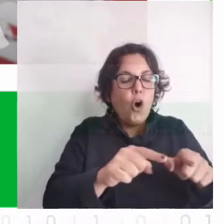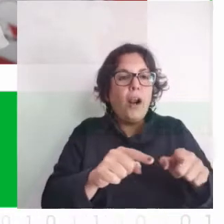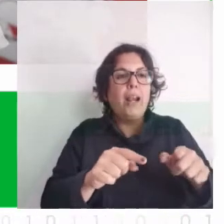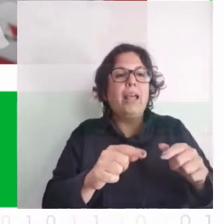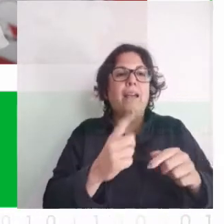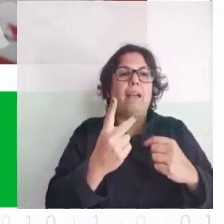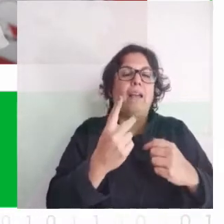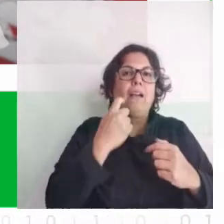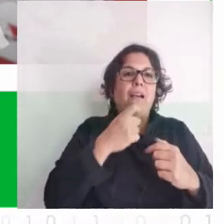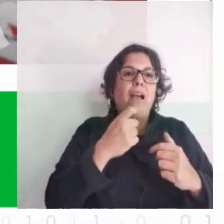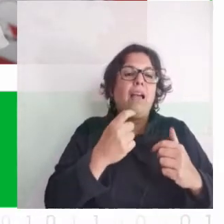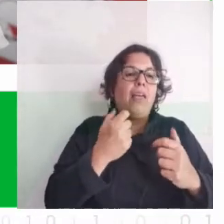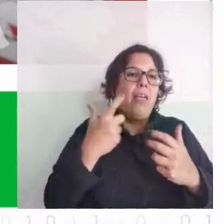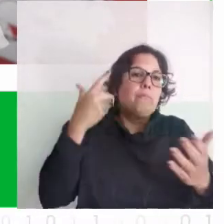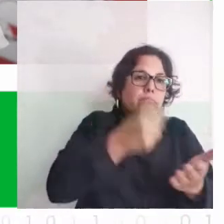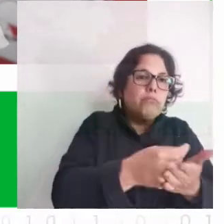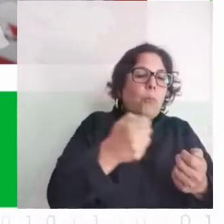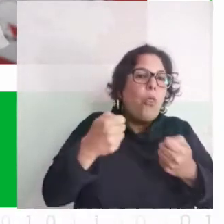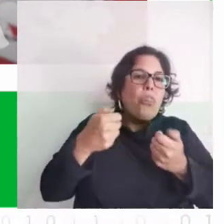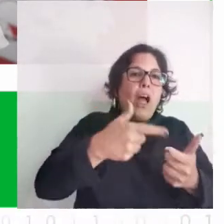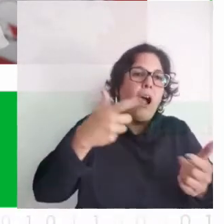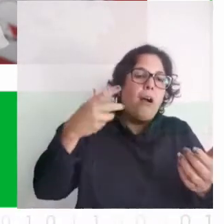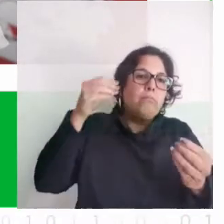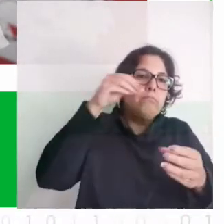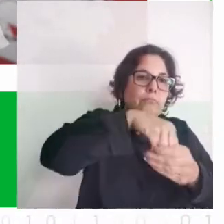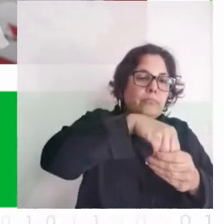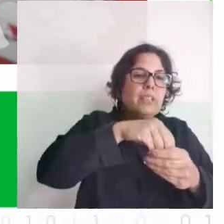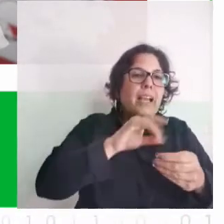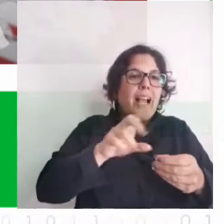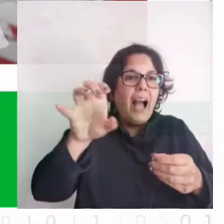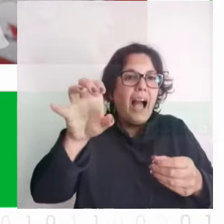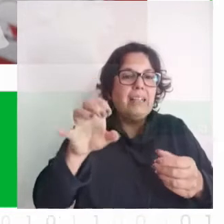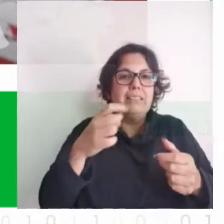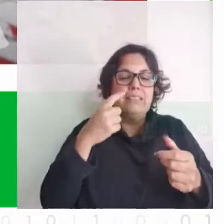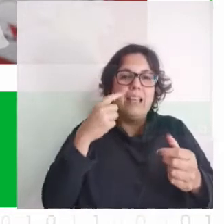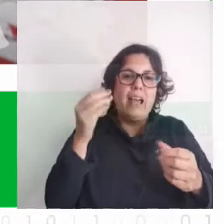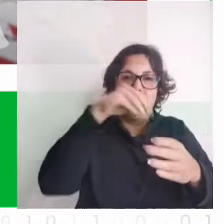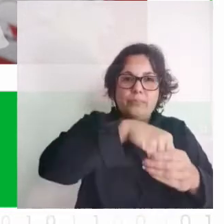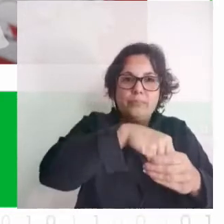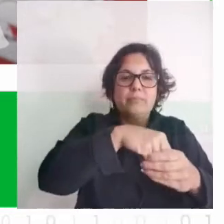inmunosuficientes a los cuales se les implantan pedacitos de tumores, como ven aquí.